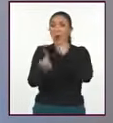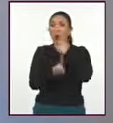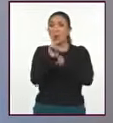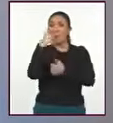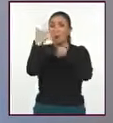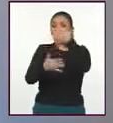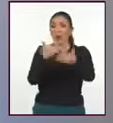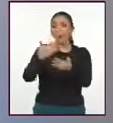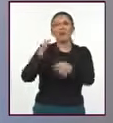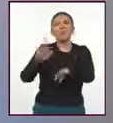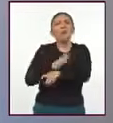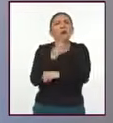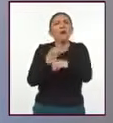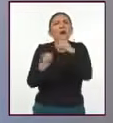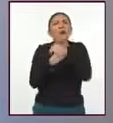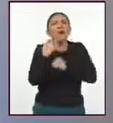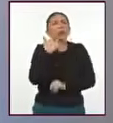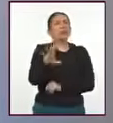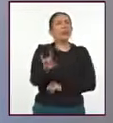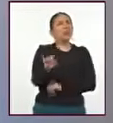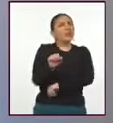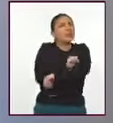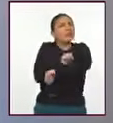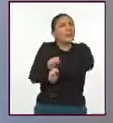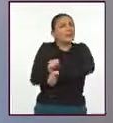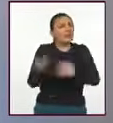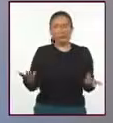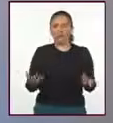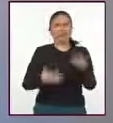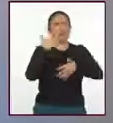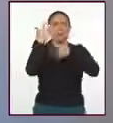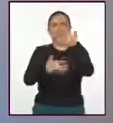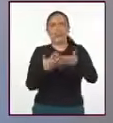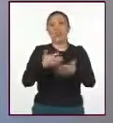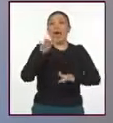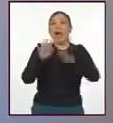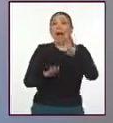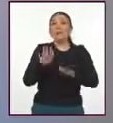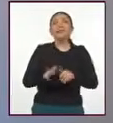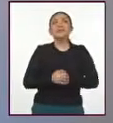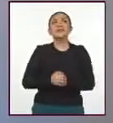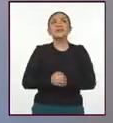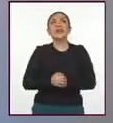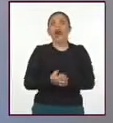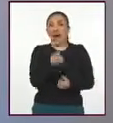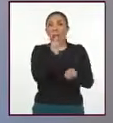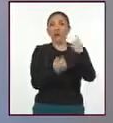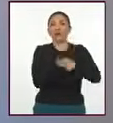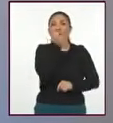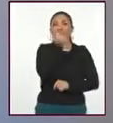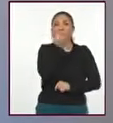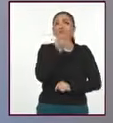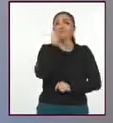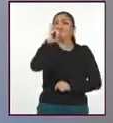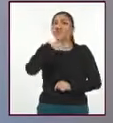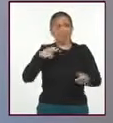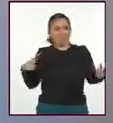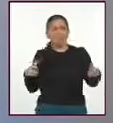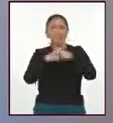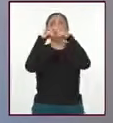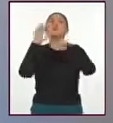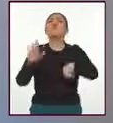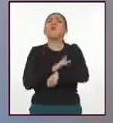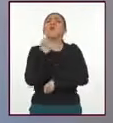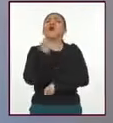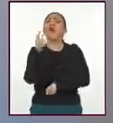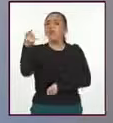muy triviales, cosas muy simples. En ocasiones hasta llegué a tener estudiantes que decían, pues sí me peleé con alguien, pero me peleé porque me